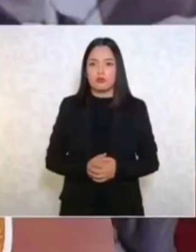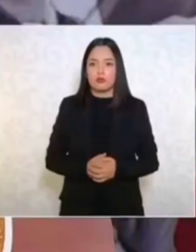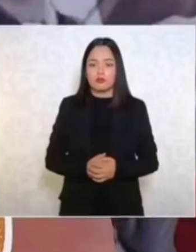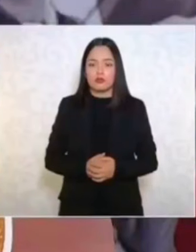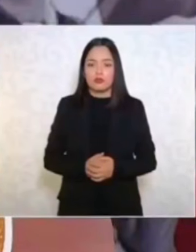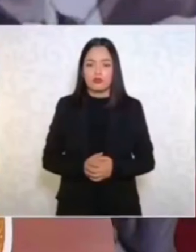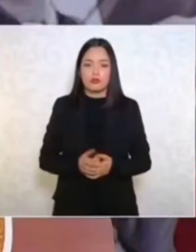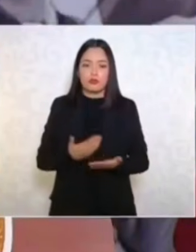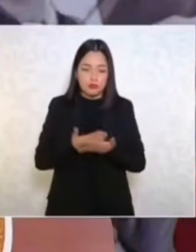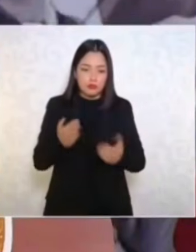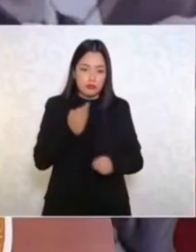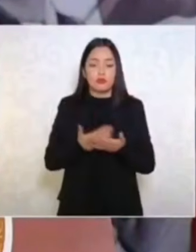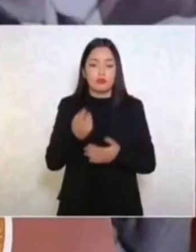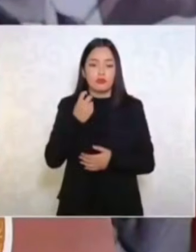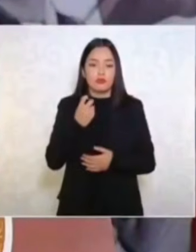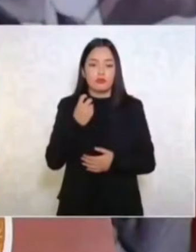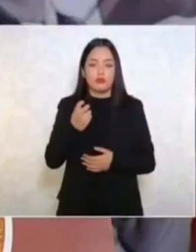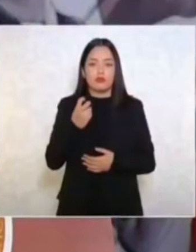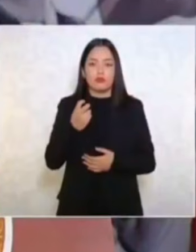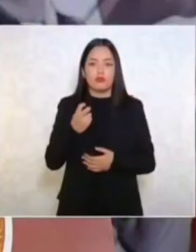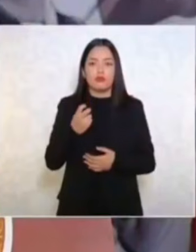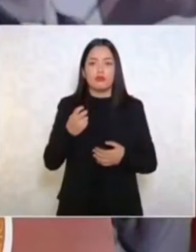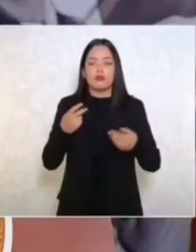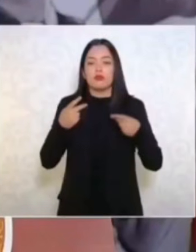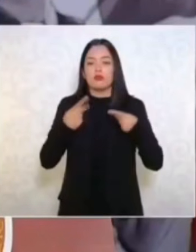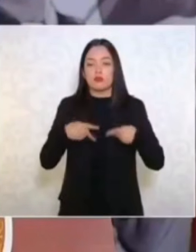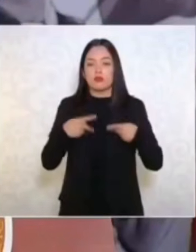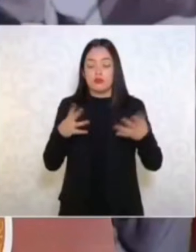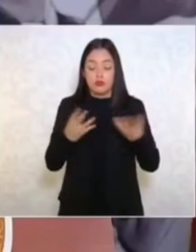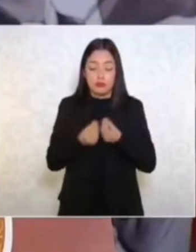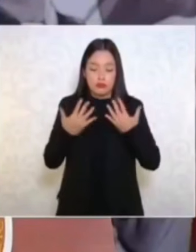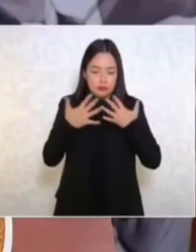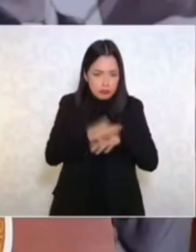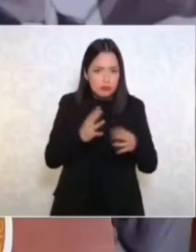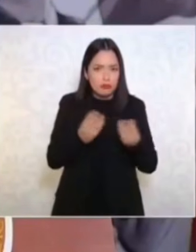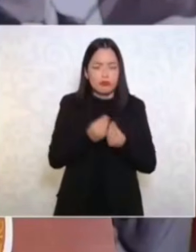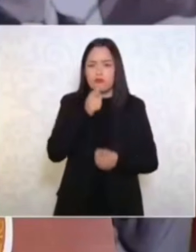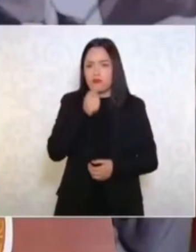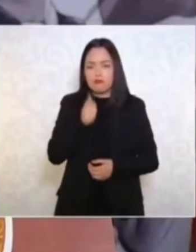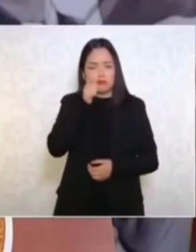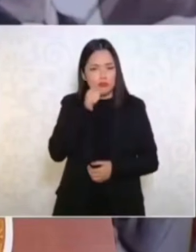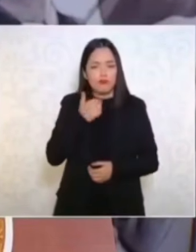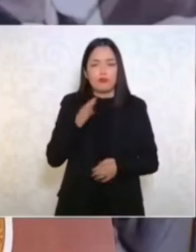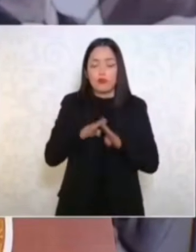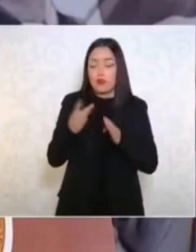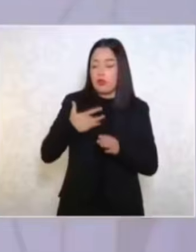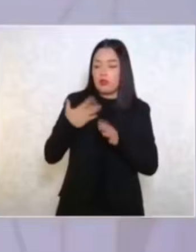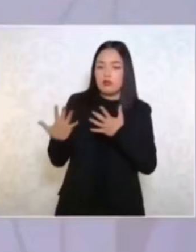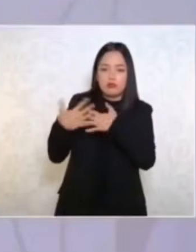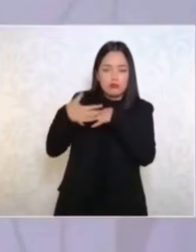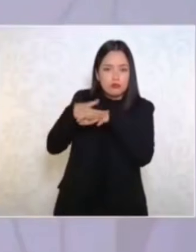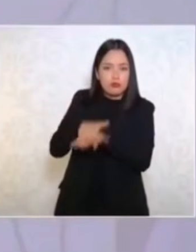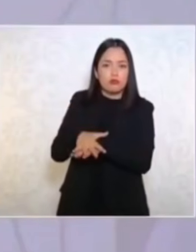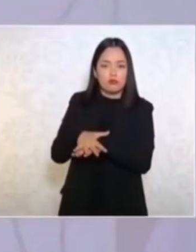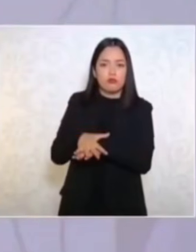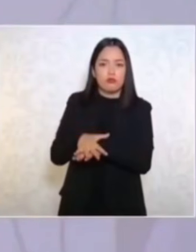es muy relevante para ambos países. Pues lo que estoy seguro que estos números, estas cifras que da la presidenta de México no le van a